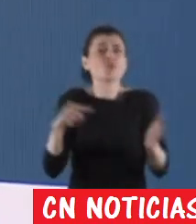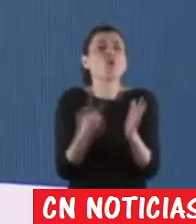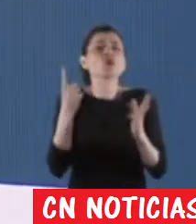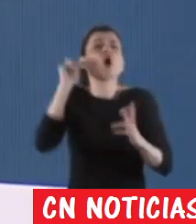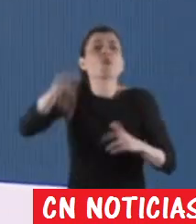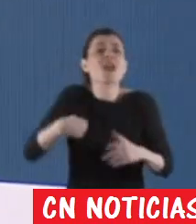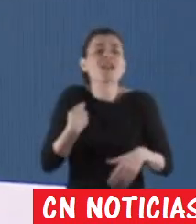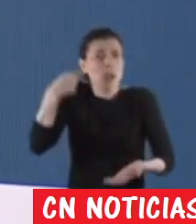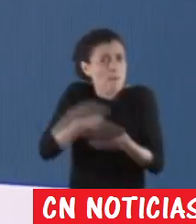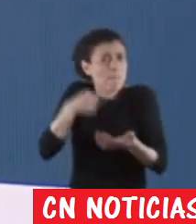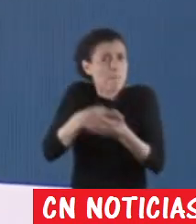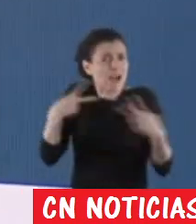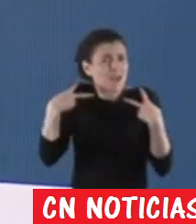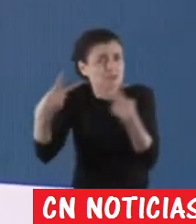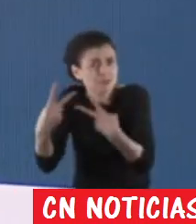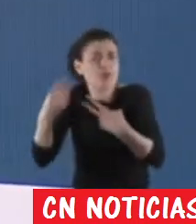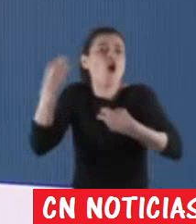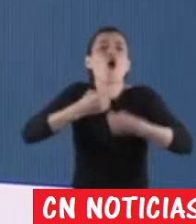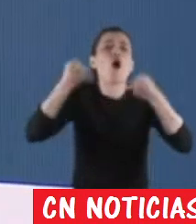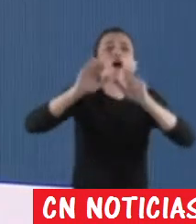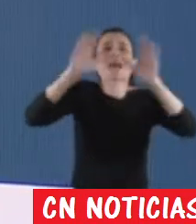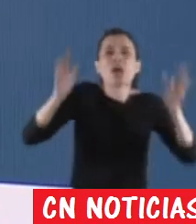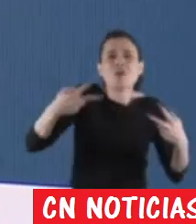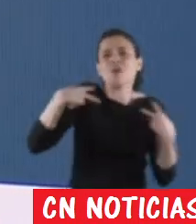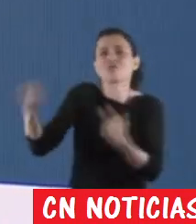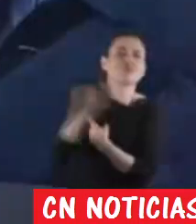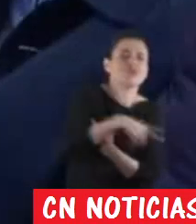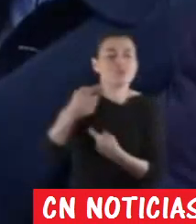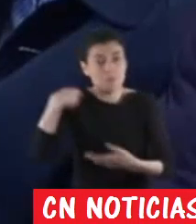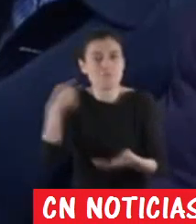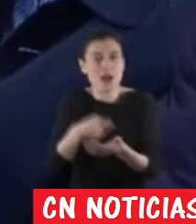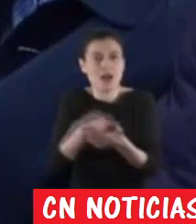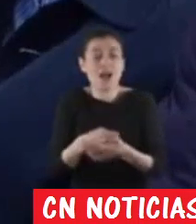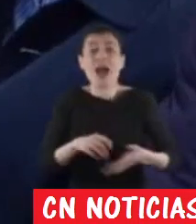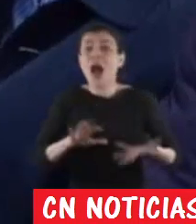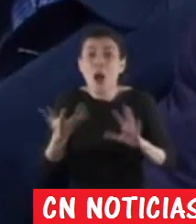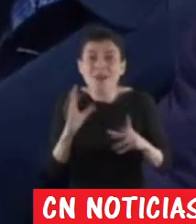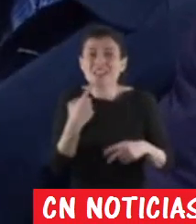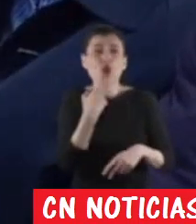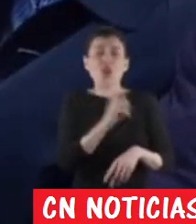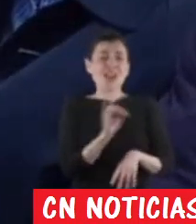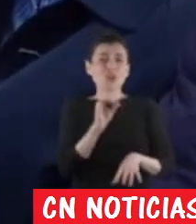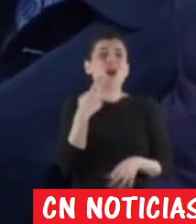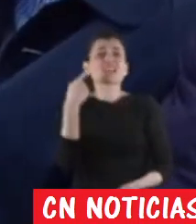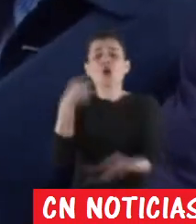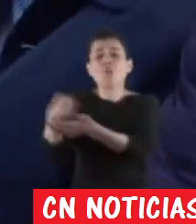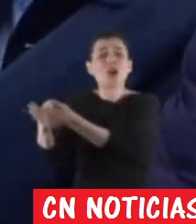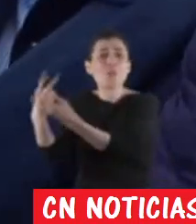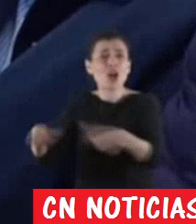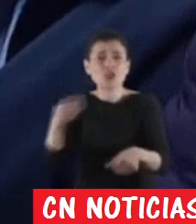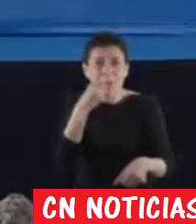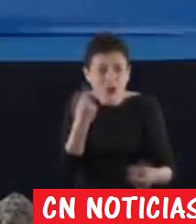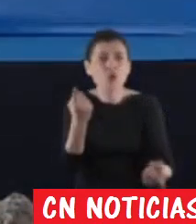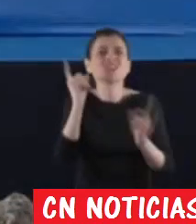encarece el costo a punto tal que cuando se consume un producto, buena parte de lo que se está pagando es flete, es nafta. No se